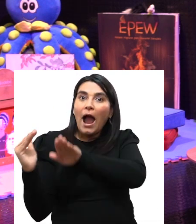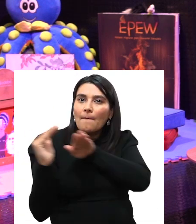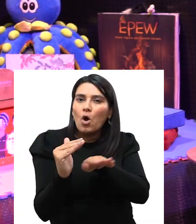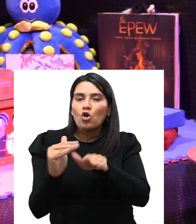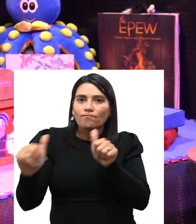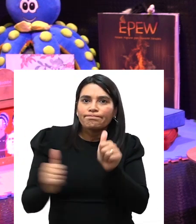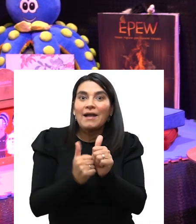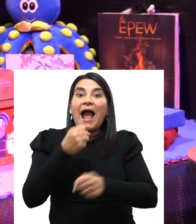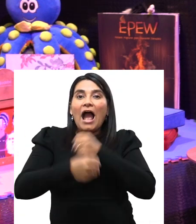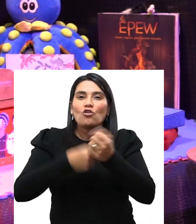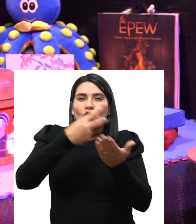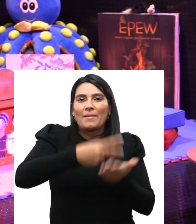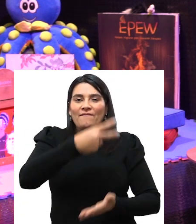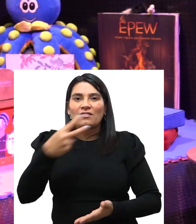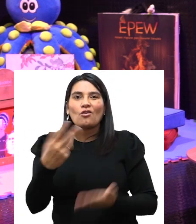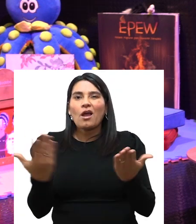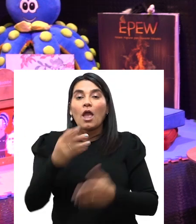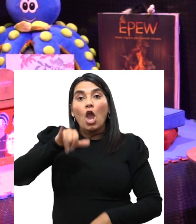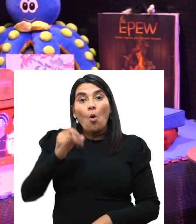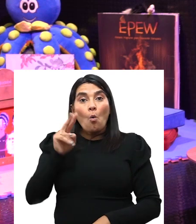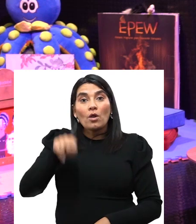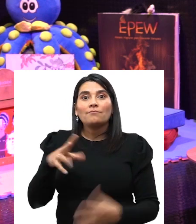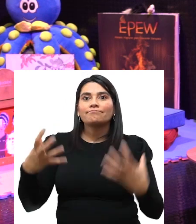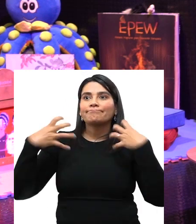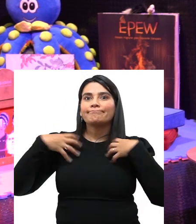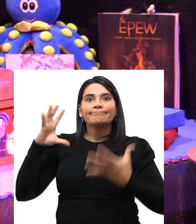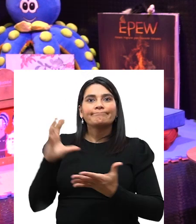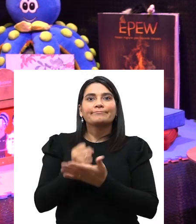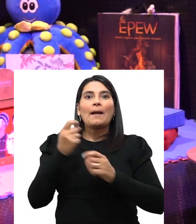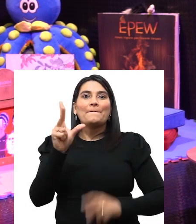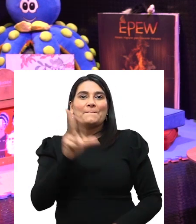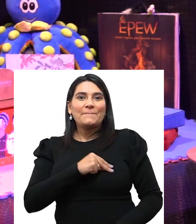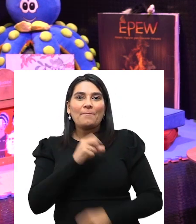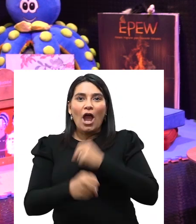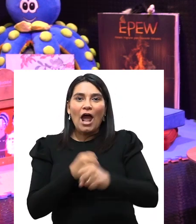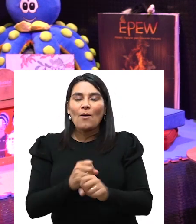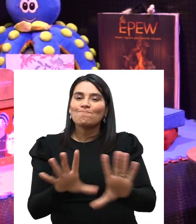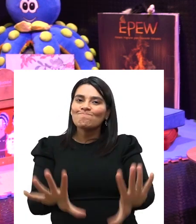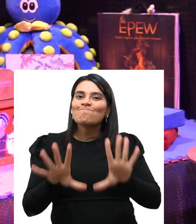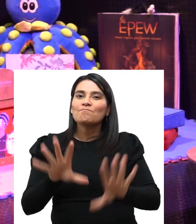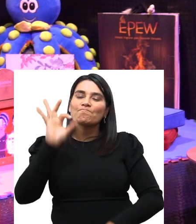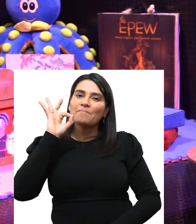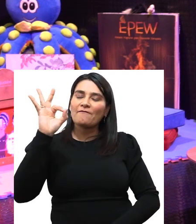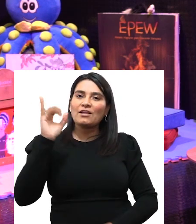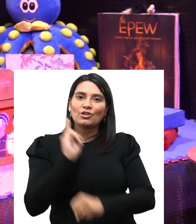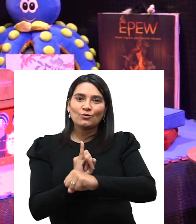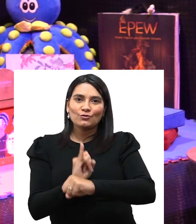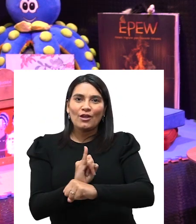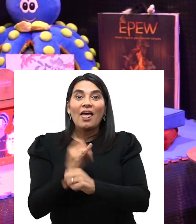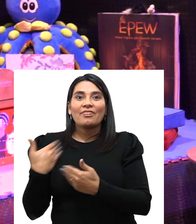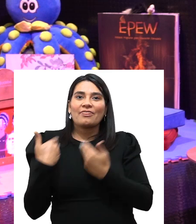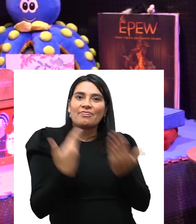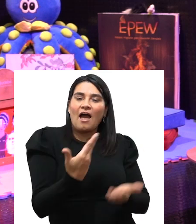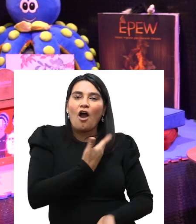año 2022 Junji se hizo acreedora por primera vez del Premio Anual por Excelencia Institucional, que entrega el Gobierno de